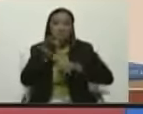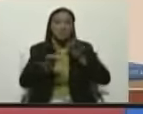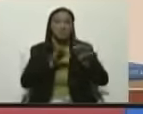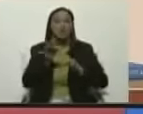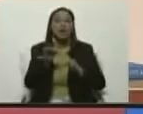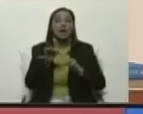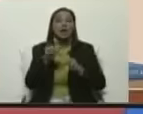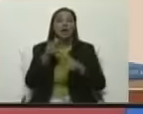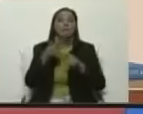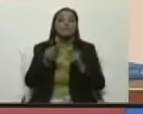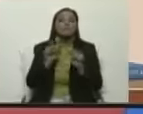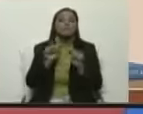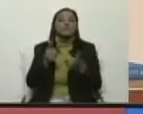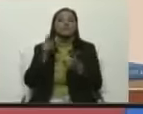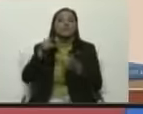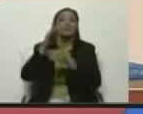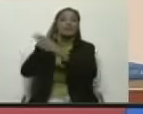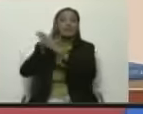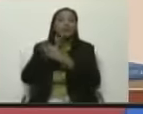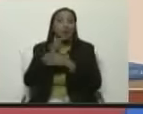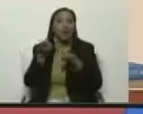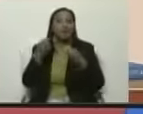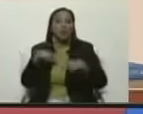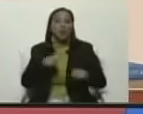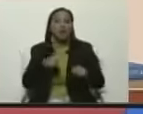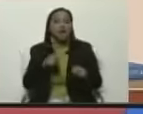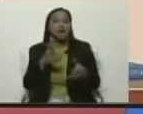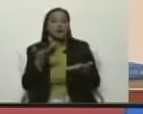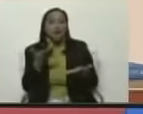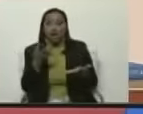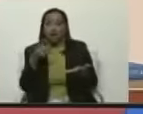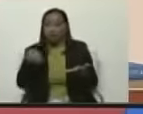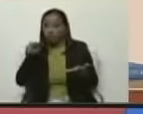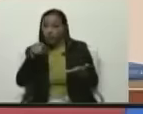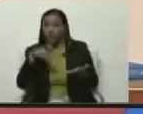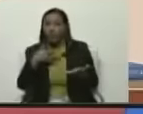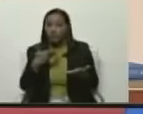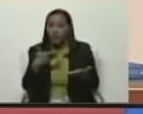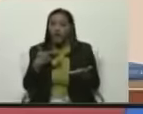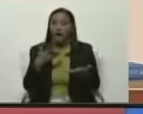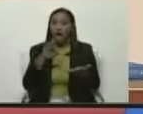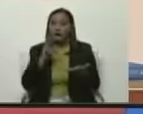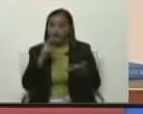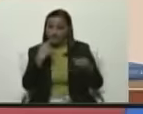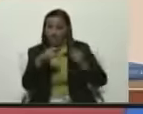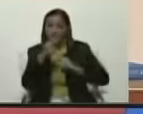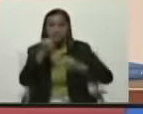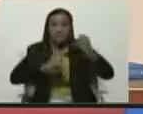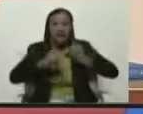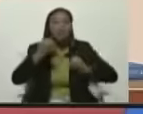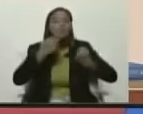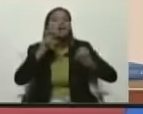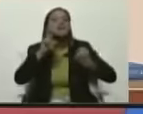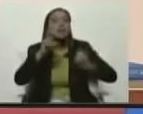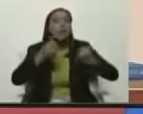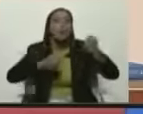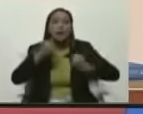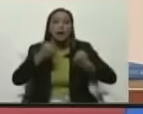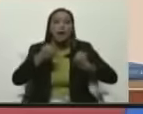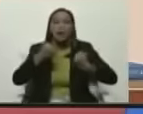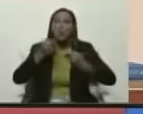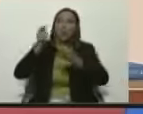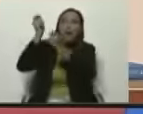que pidieron? No, yo vendo repuestos de carro. ¿Lograste comprar repuestos de carro en el mundo? Iban para